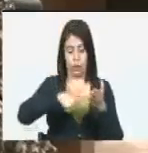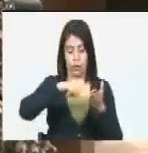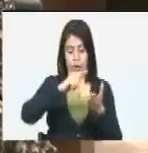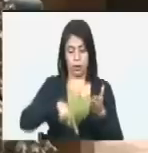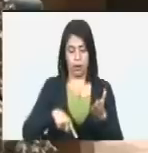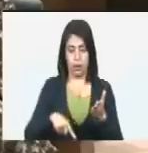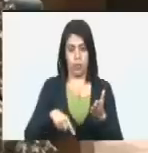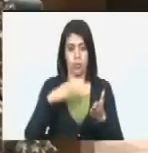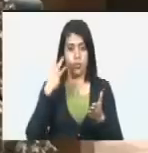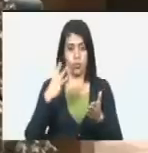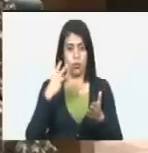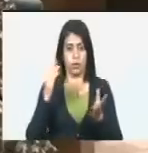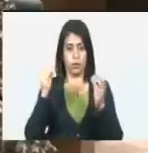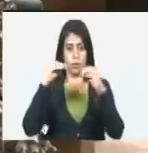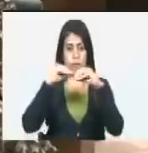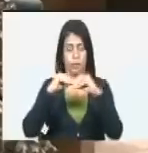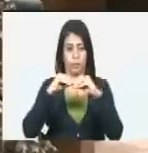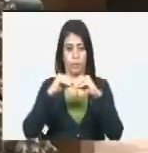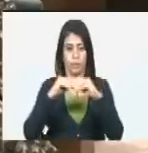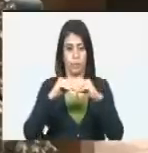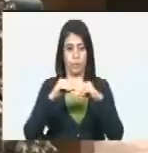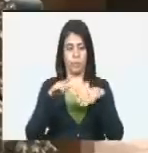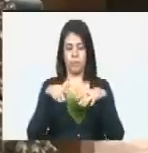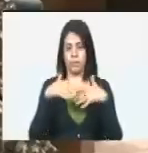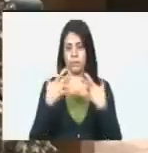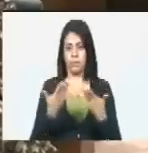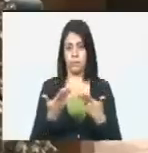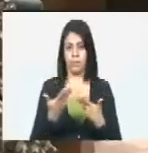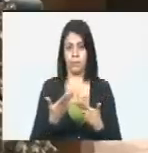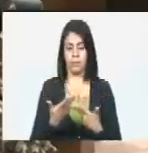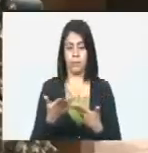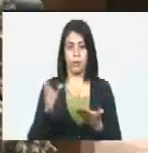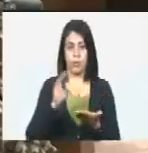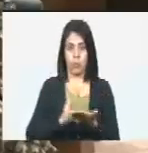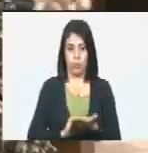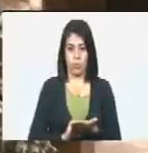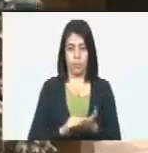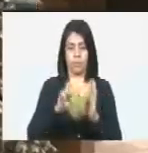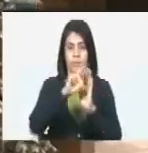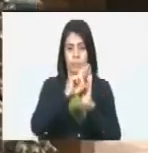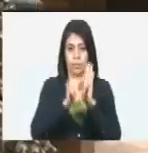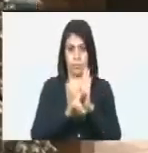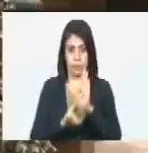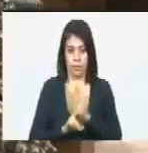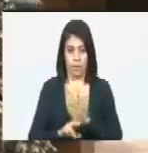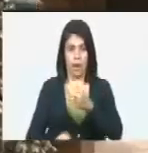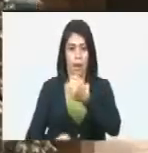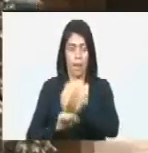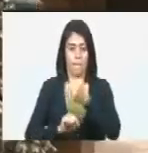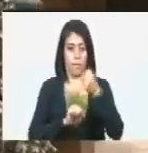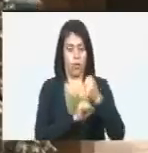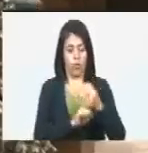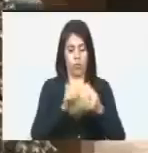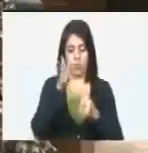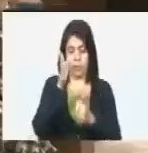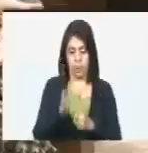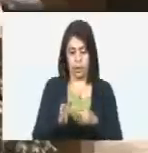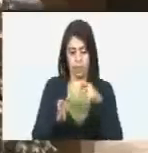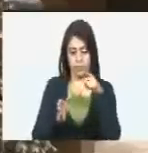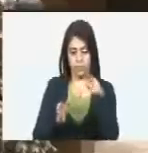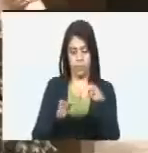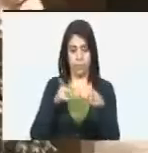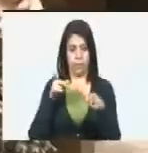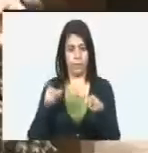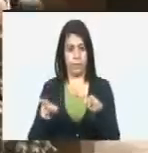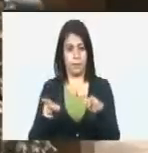Washington para que estuvieran las reglas y bases del arbitraje, si el